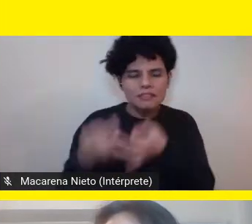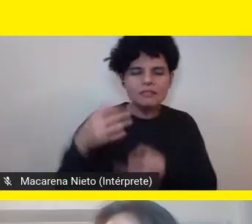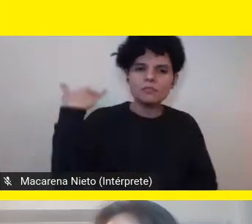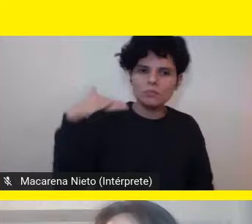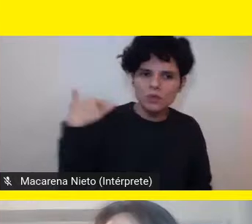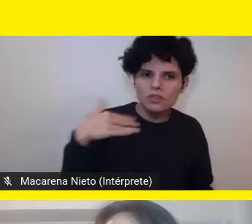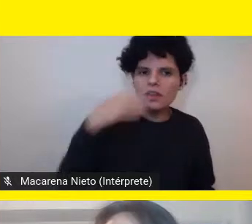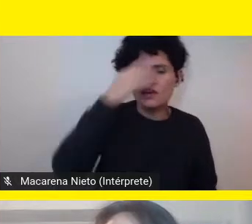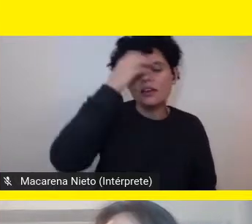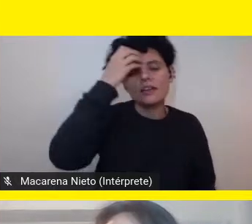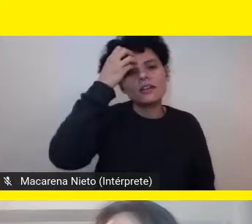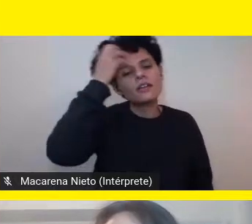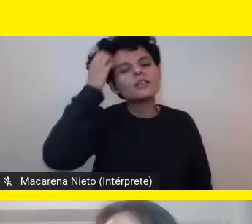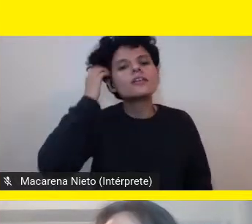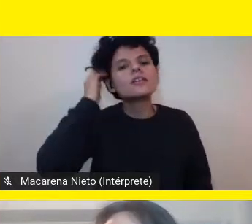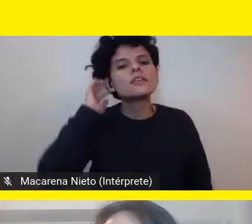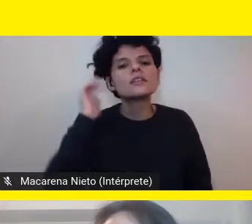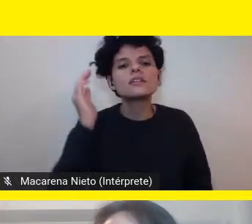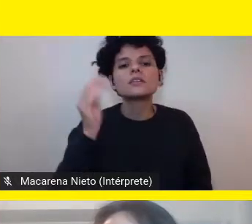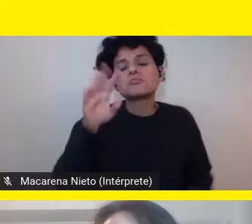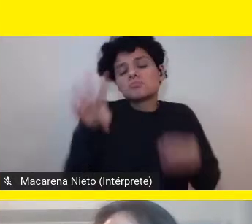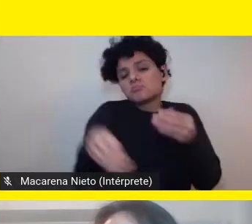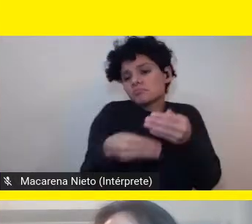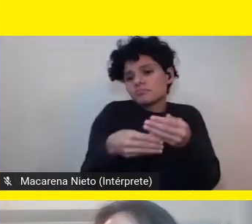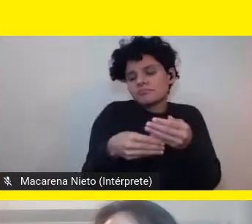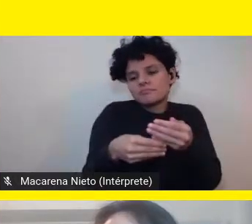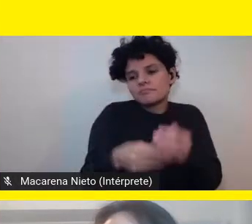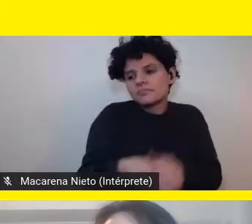agregar que también es importante